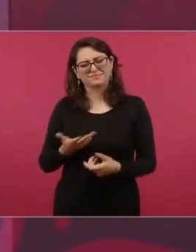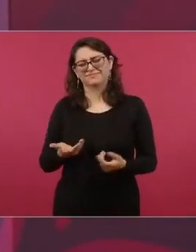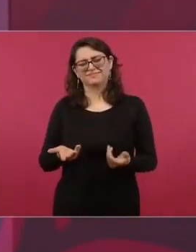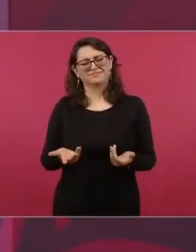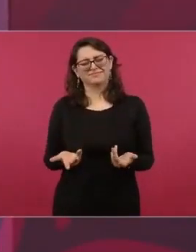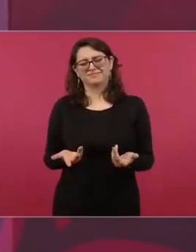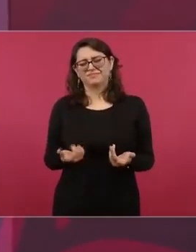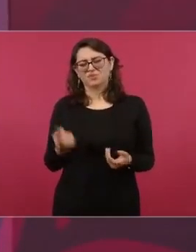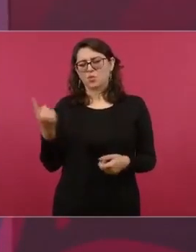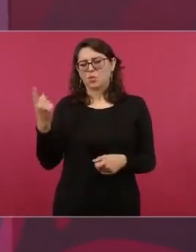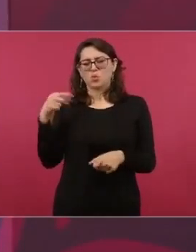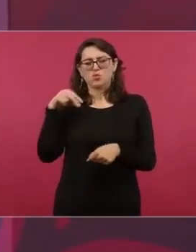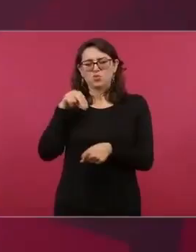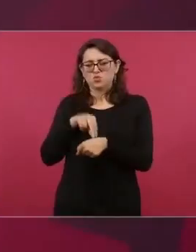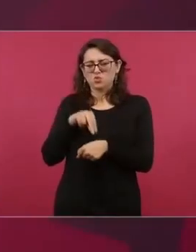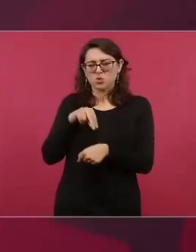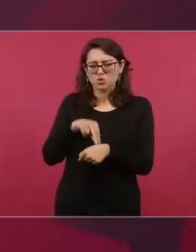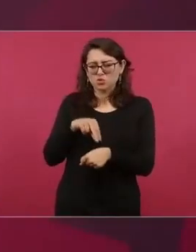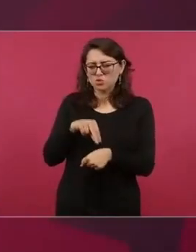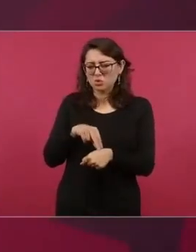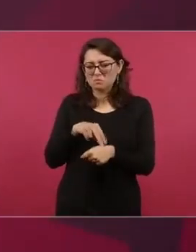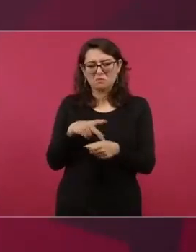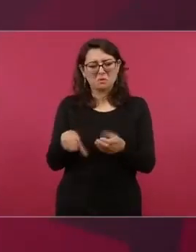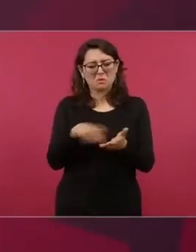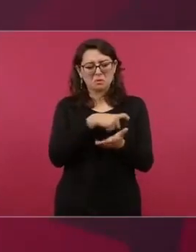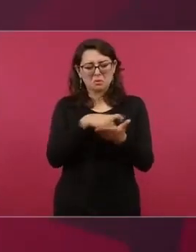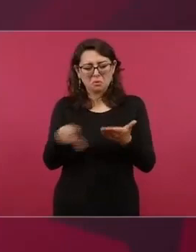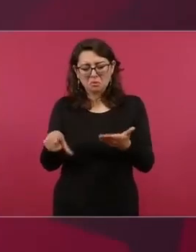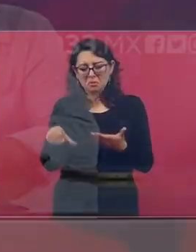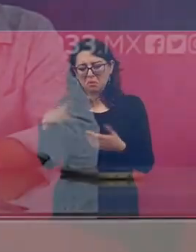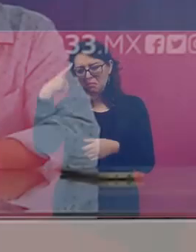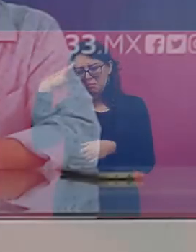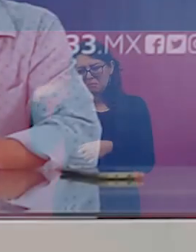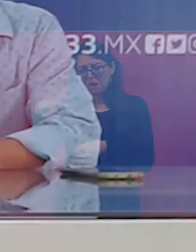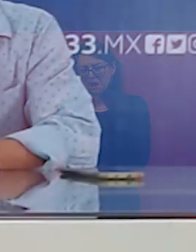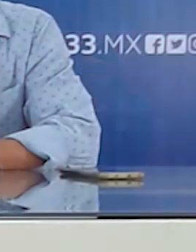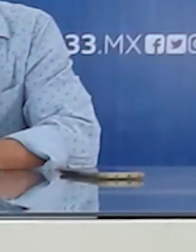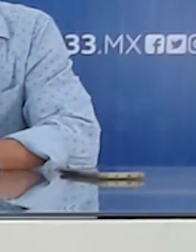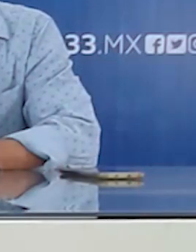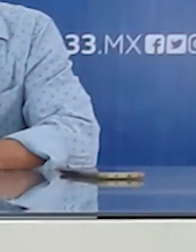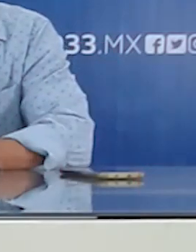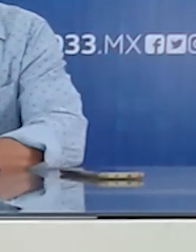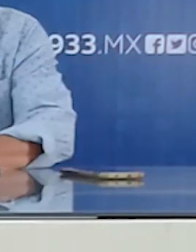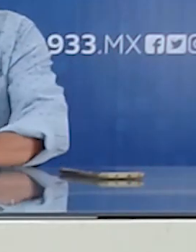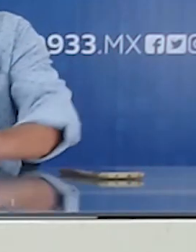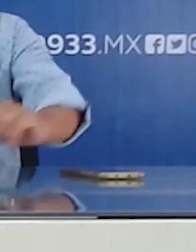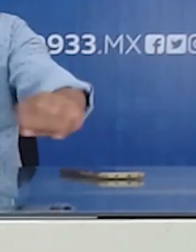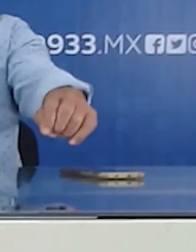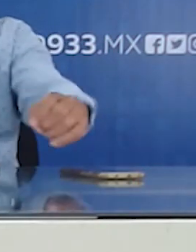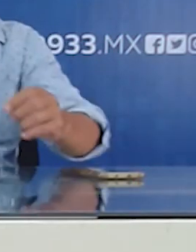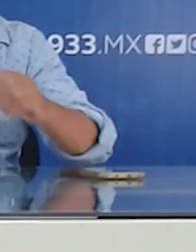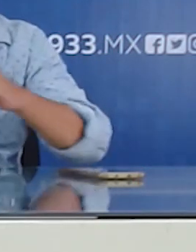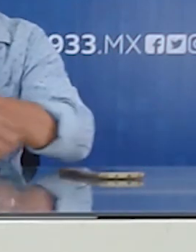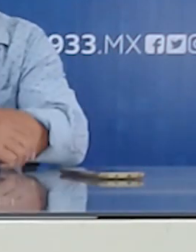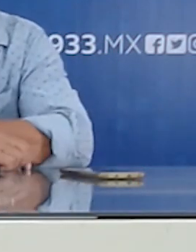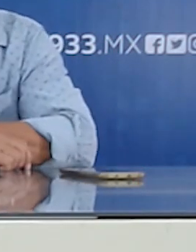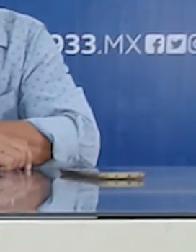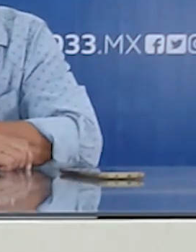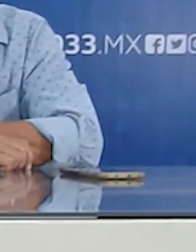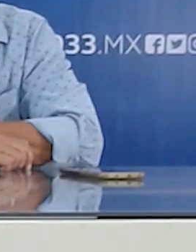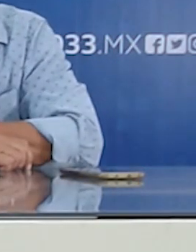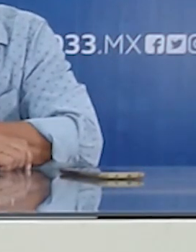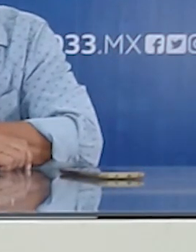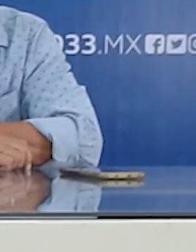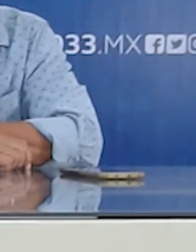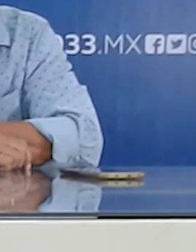sea, si me dicen, ¿qué hacen los adversarios a la transformación? Manipulan, contestó. Bueno, pues este fin de